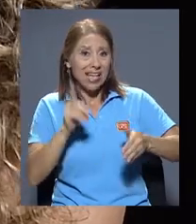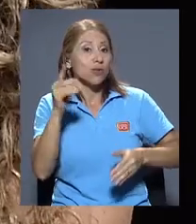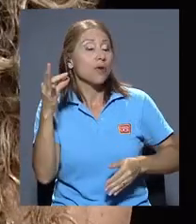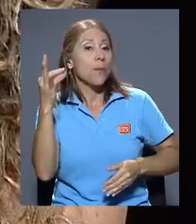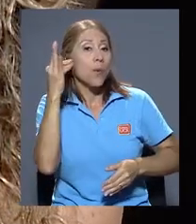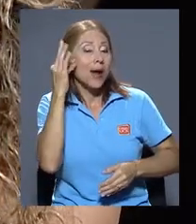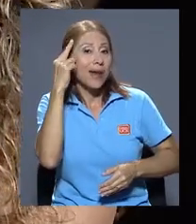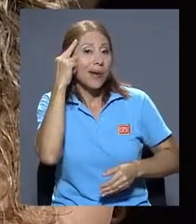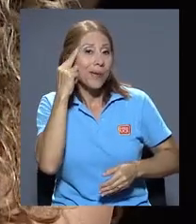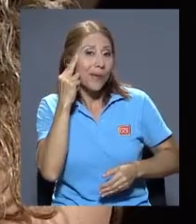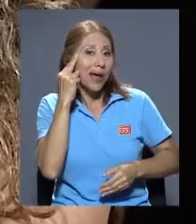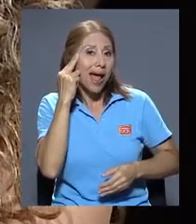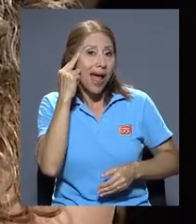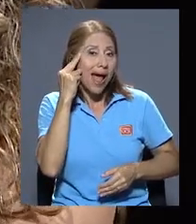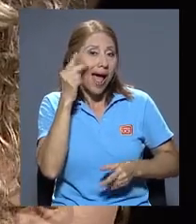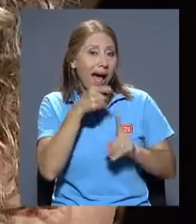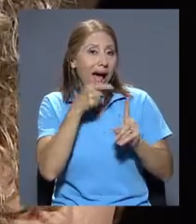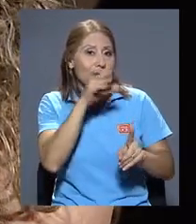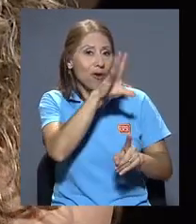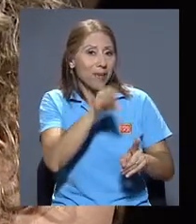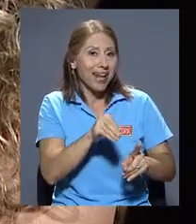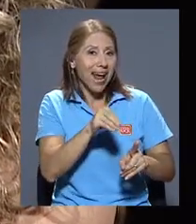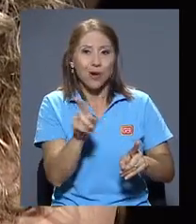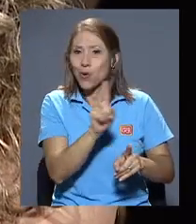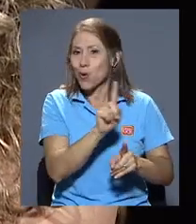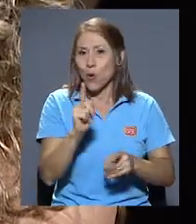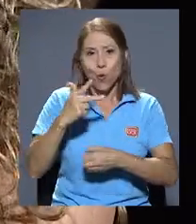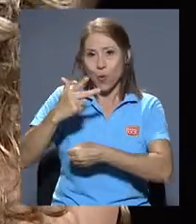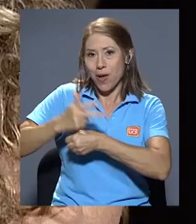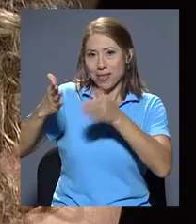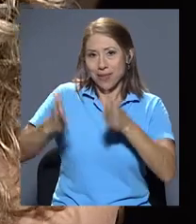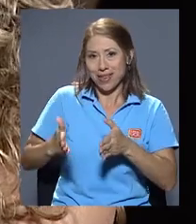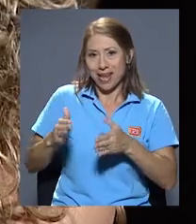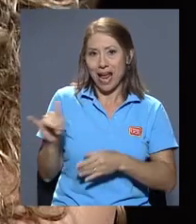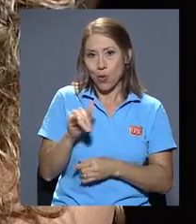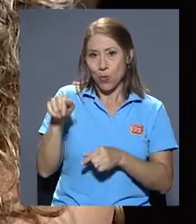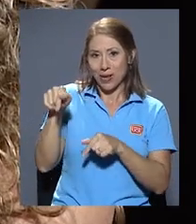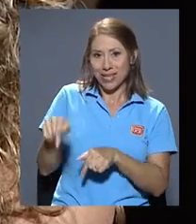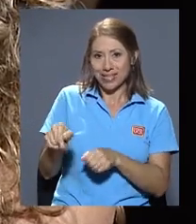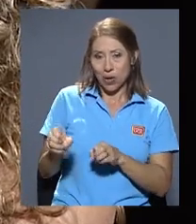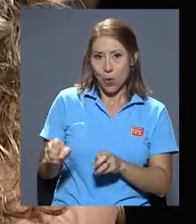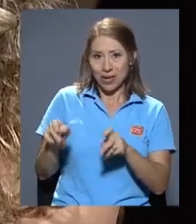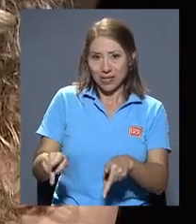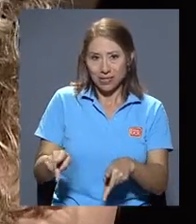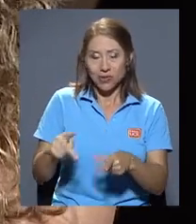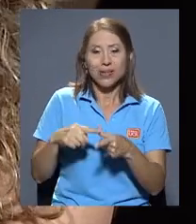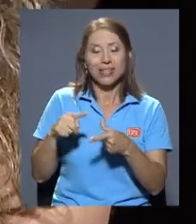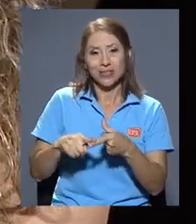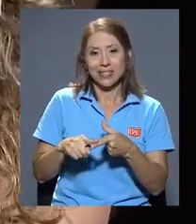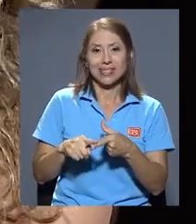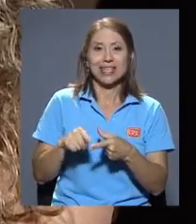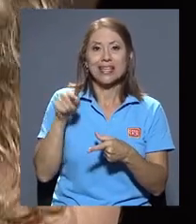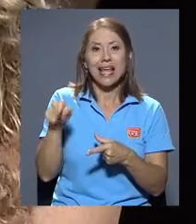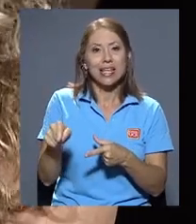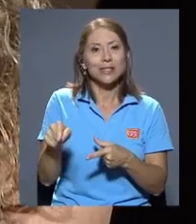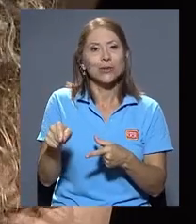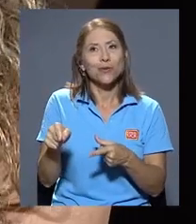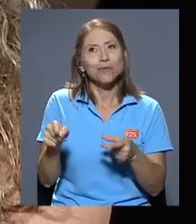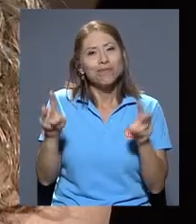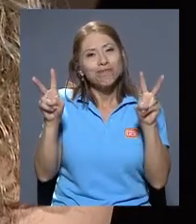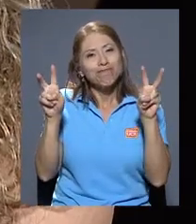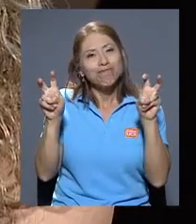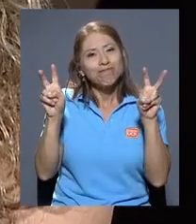una guatemalteca, como en esta ocasión. Y eso le da un olor y un